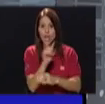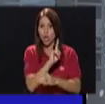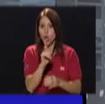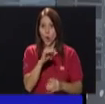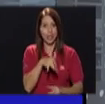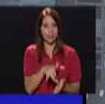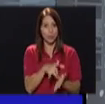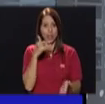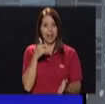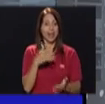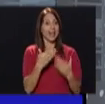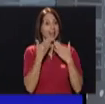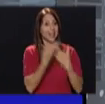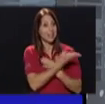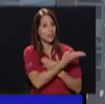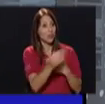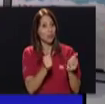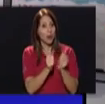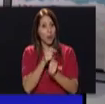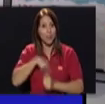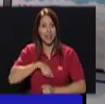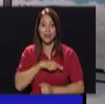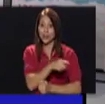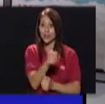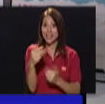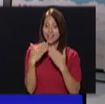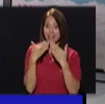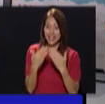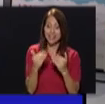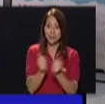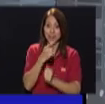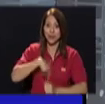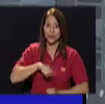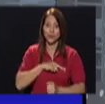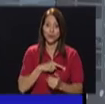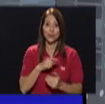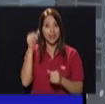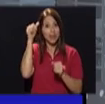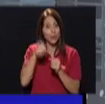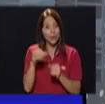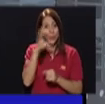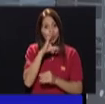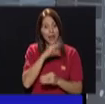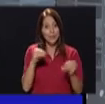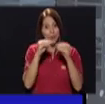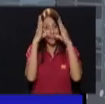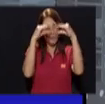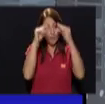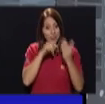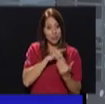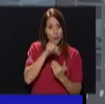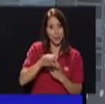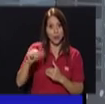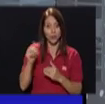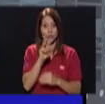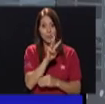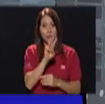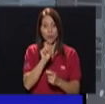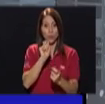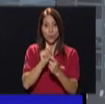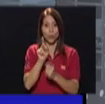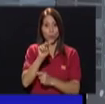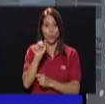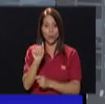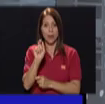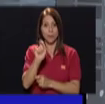que debemos cuidar, no explotar. Muchas gracias a ustedes por acompañarnos y a ustedes por estar con nosotros una vez más. Les recuerdo buscar más información sobre este y